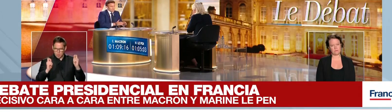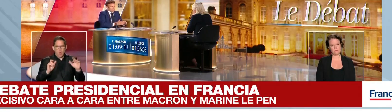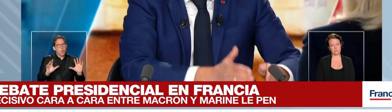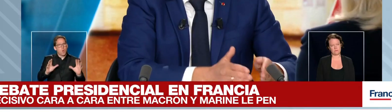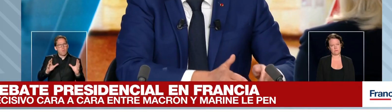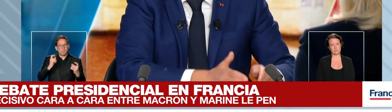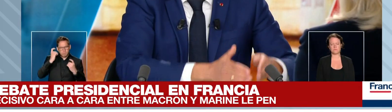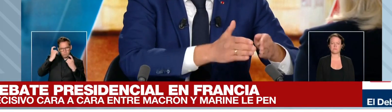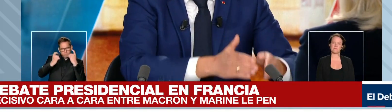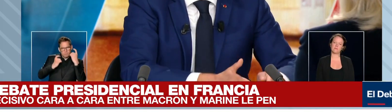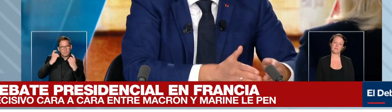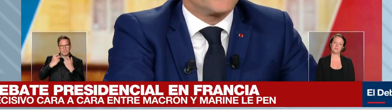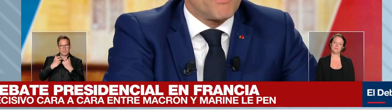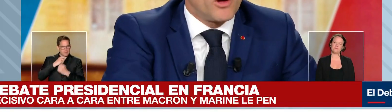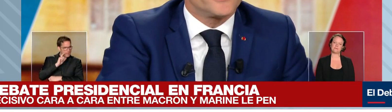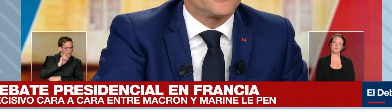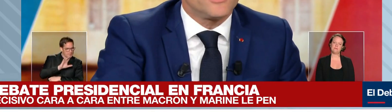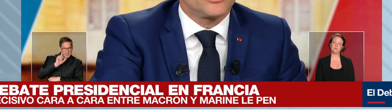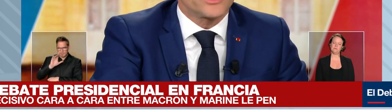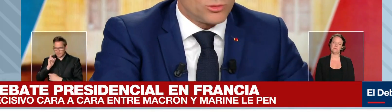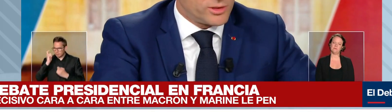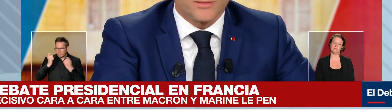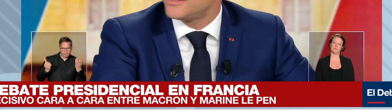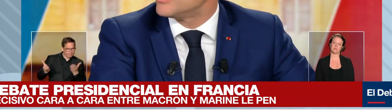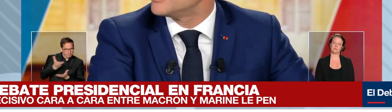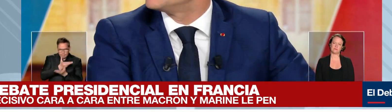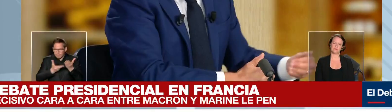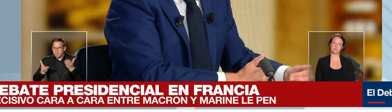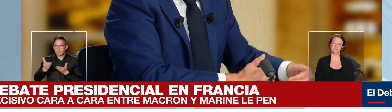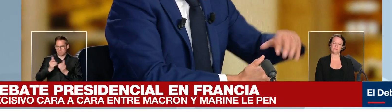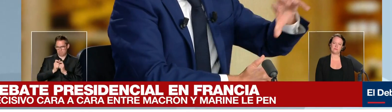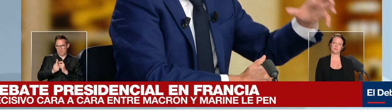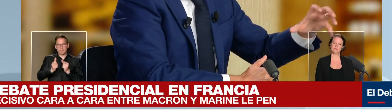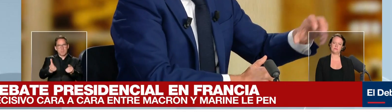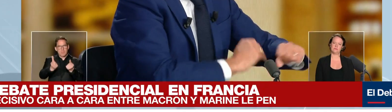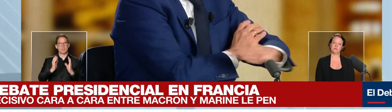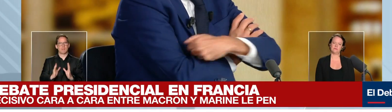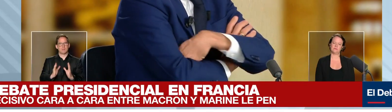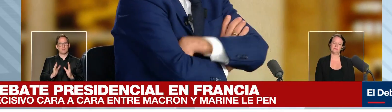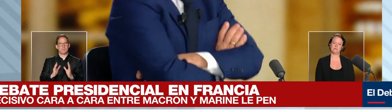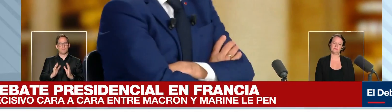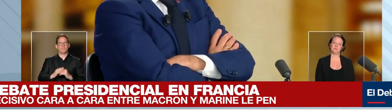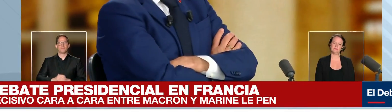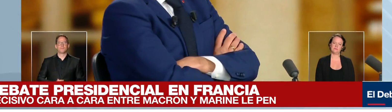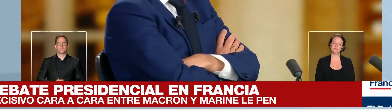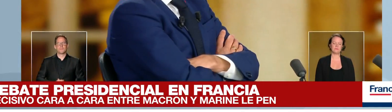asumir, tener conferencias de partido para poder actuar con quienes van a tomar las decisiones.